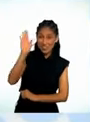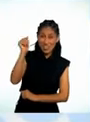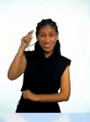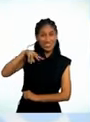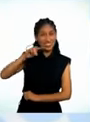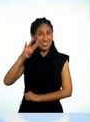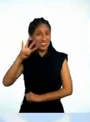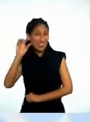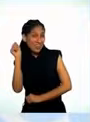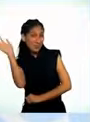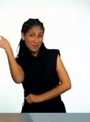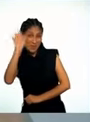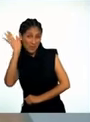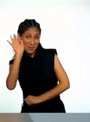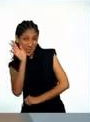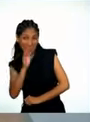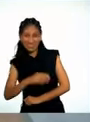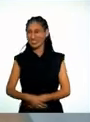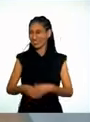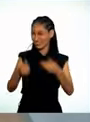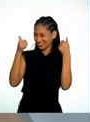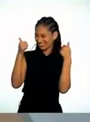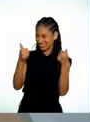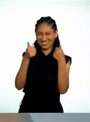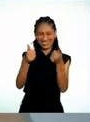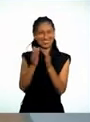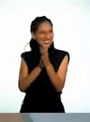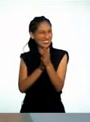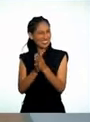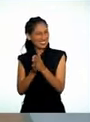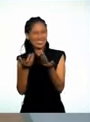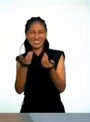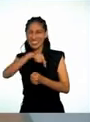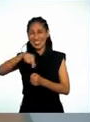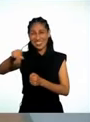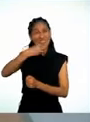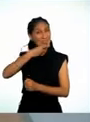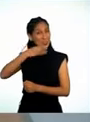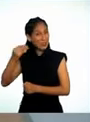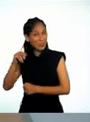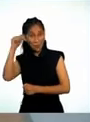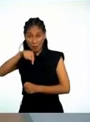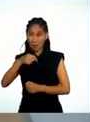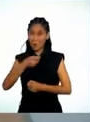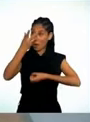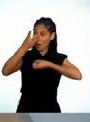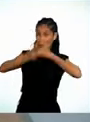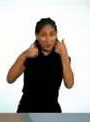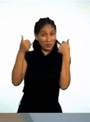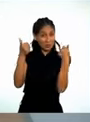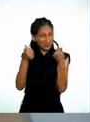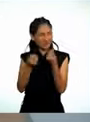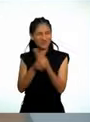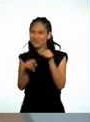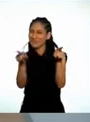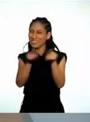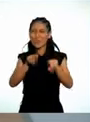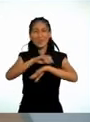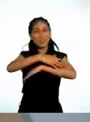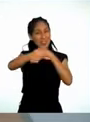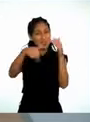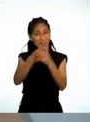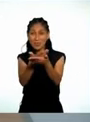bye bye y buena participación de las chicas y los chicos que nos acompañaron así como la de todas y todos ustedes